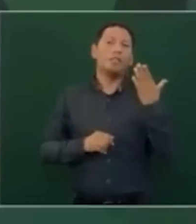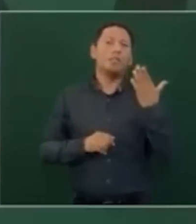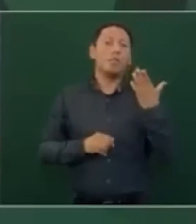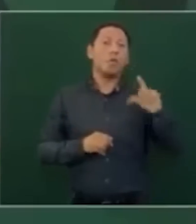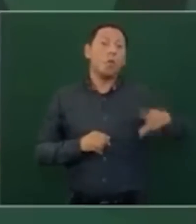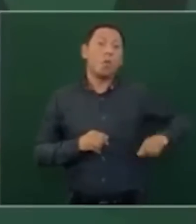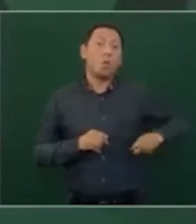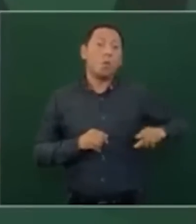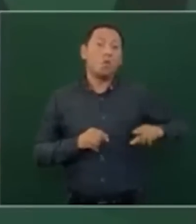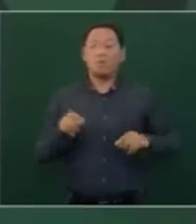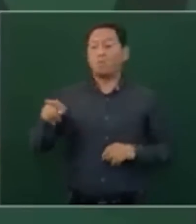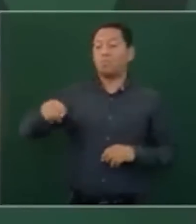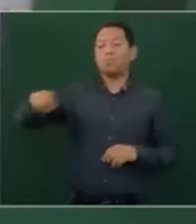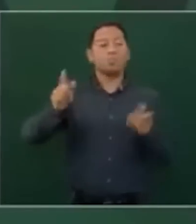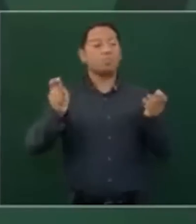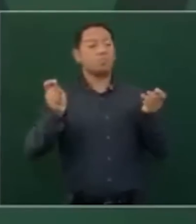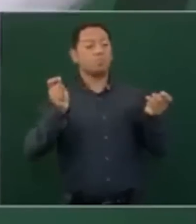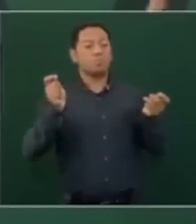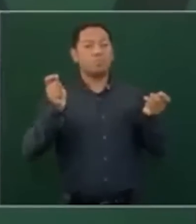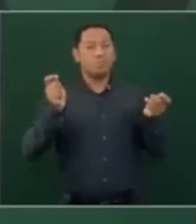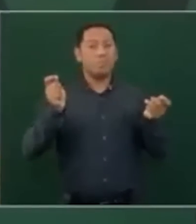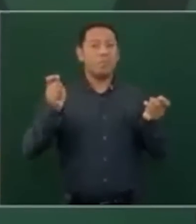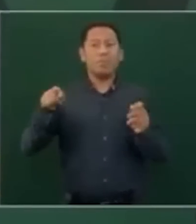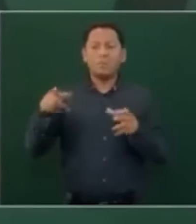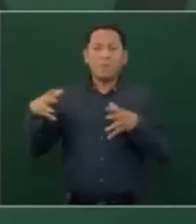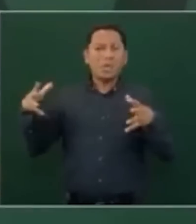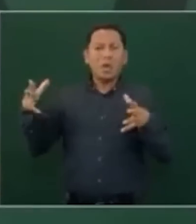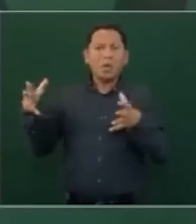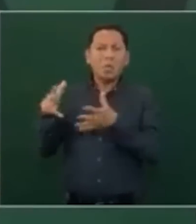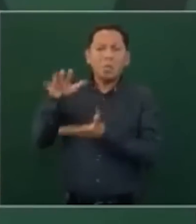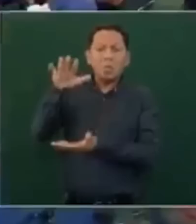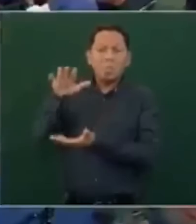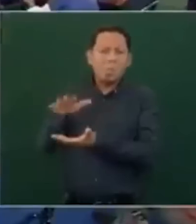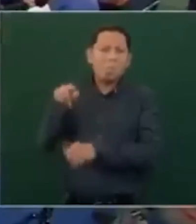secuestrado, tomado por esa minoría.